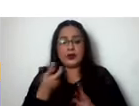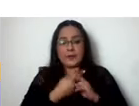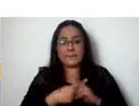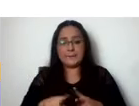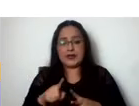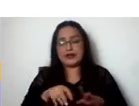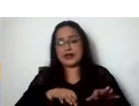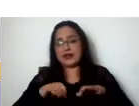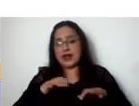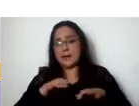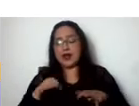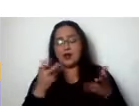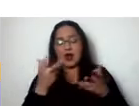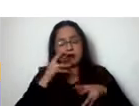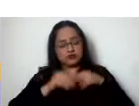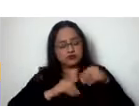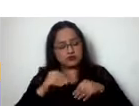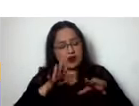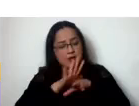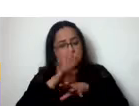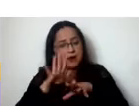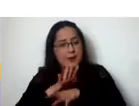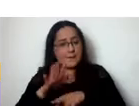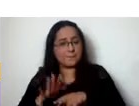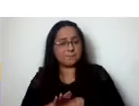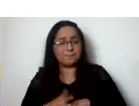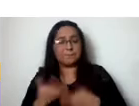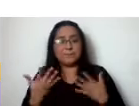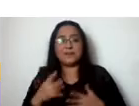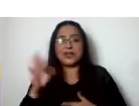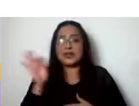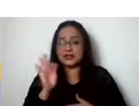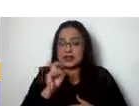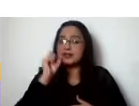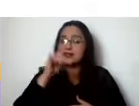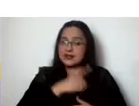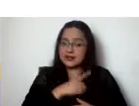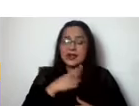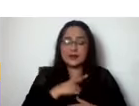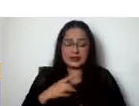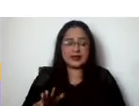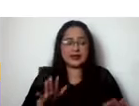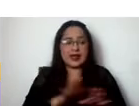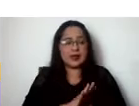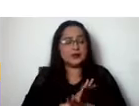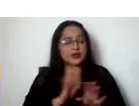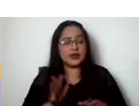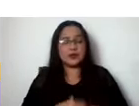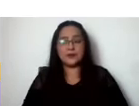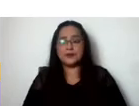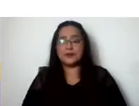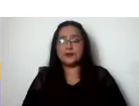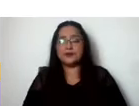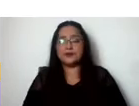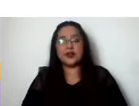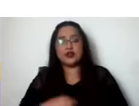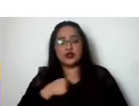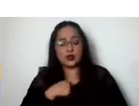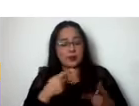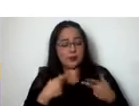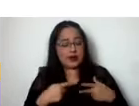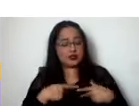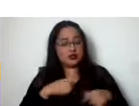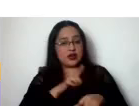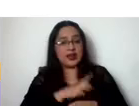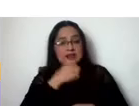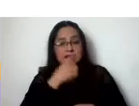cómo eso cambiaría su forma de trabajar, pero supongo que sí la cambiaría, no sé. Sí, mira, yo en lo personal siempre he dicho que el